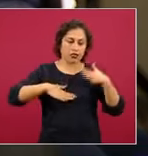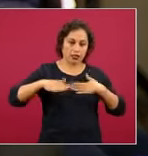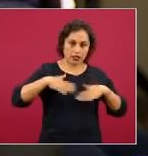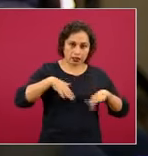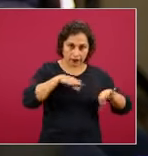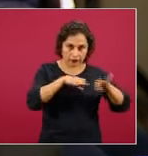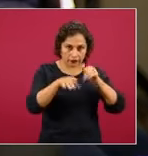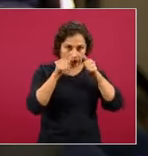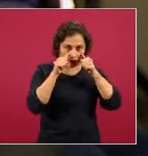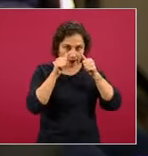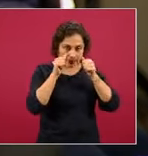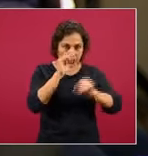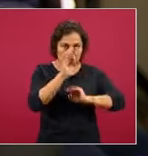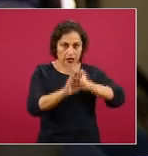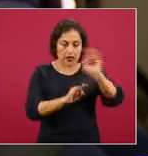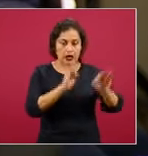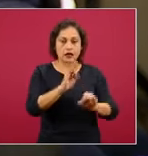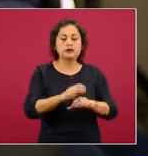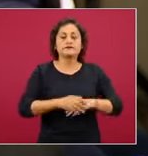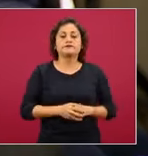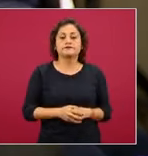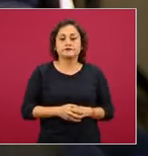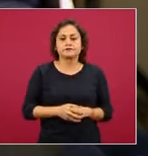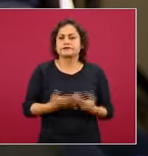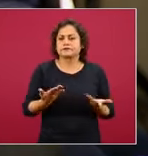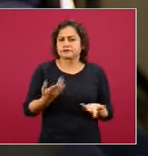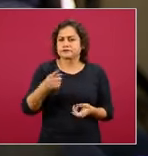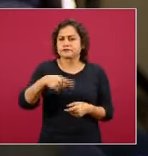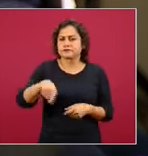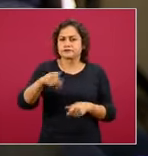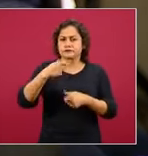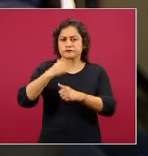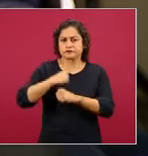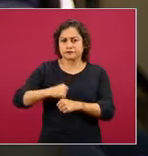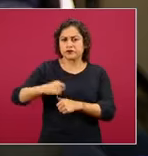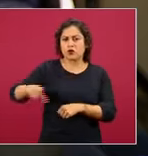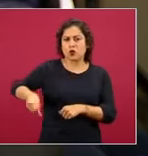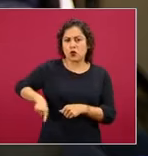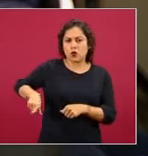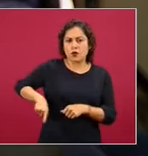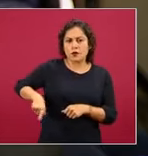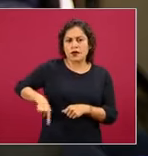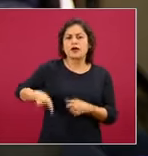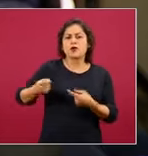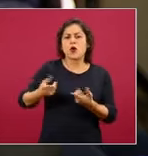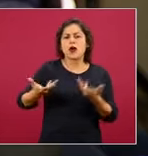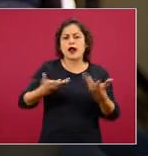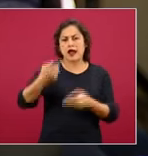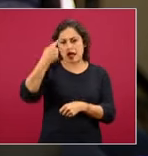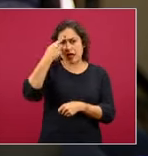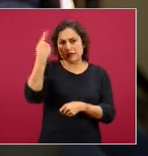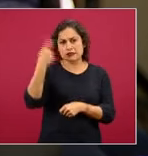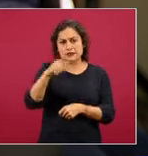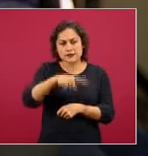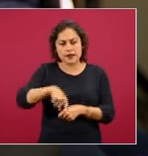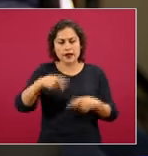adicionales están llevando a cabo las autoridades para que ahora sí que el personal vuelva a estar como sea